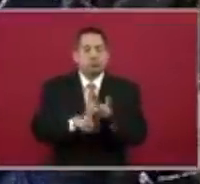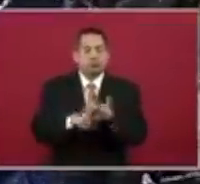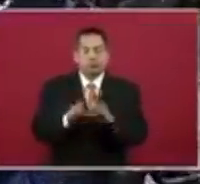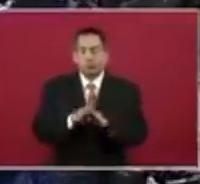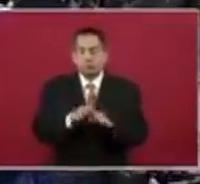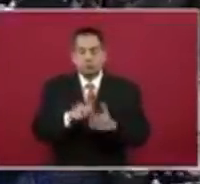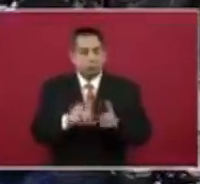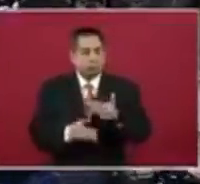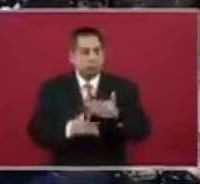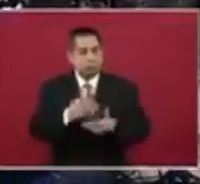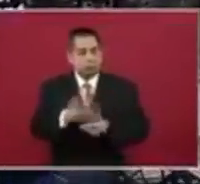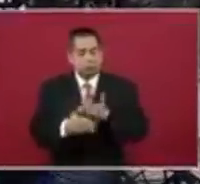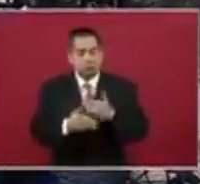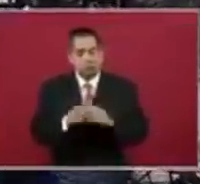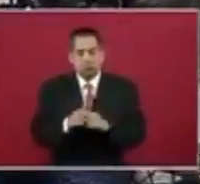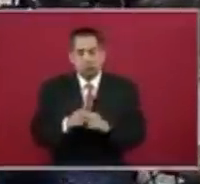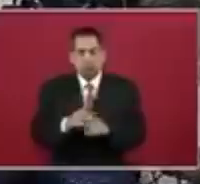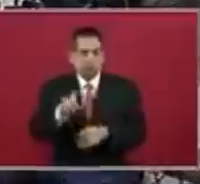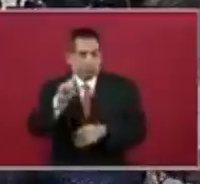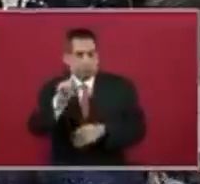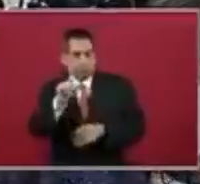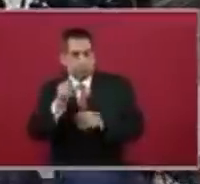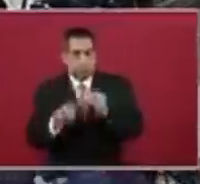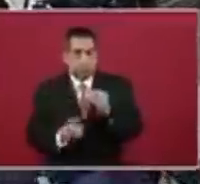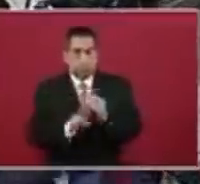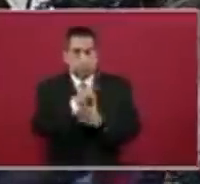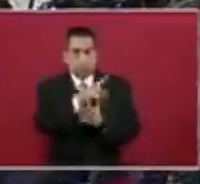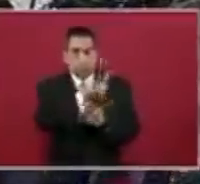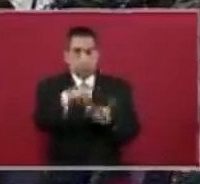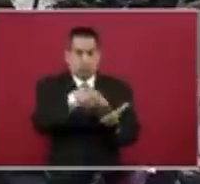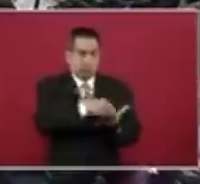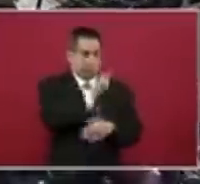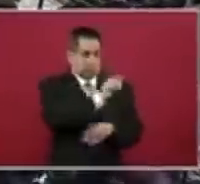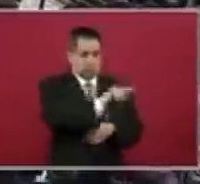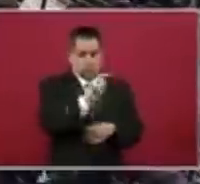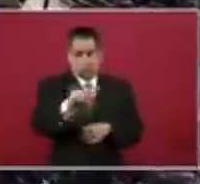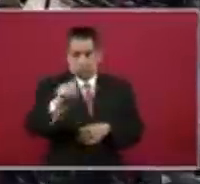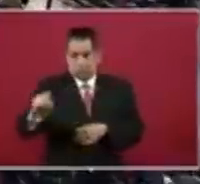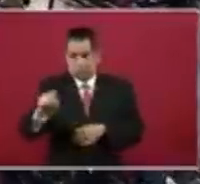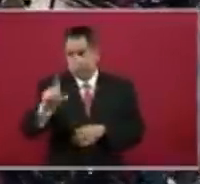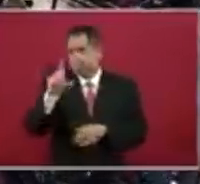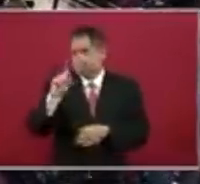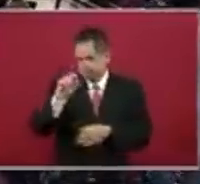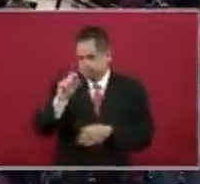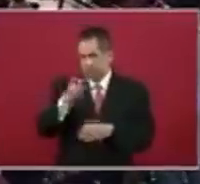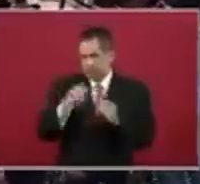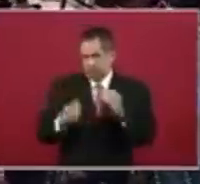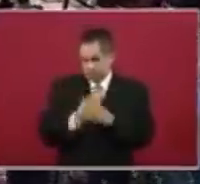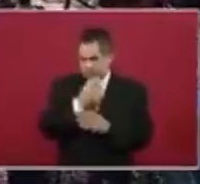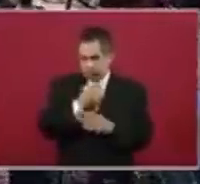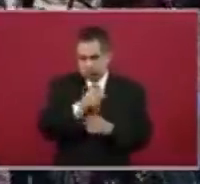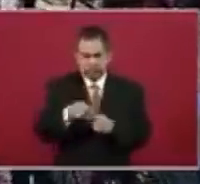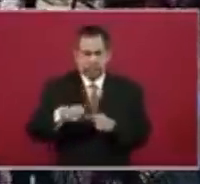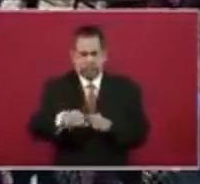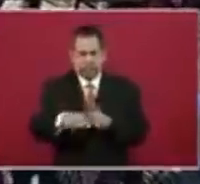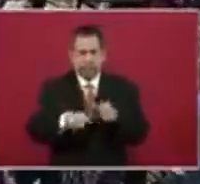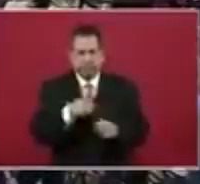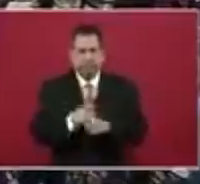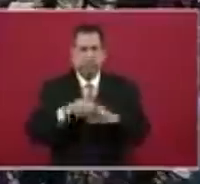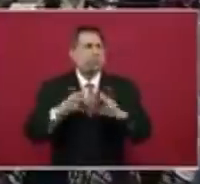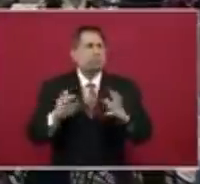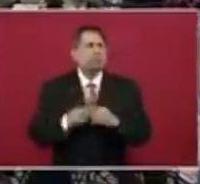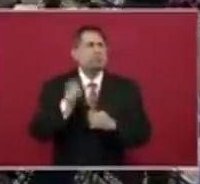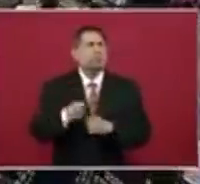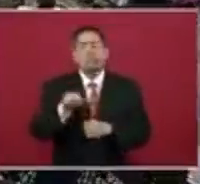desarrollo de 20 nuevos campos que se tienen programados para este año, comentábamos la vez pasada que son